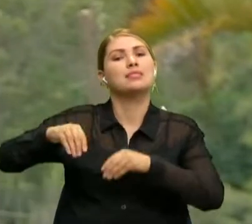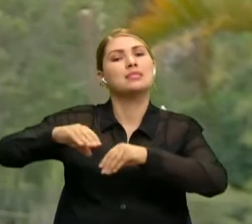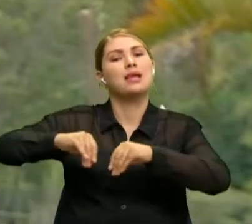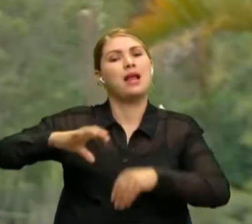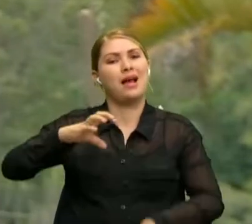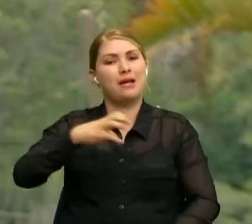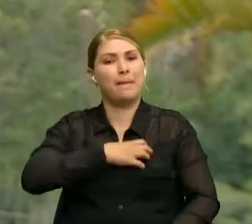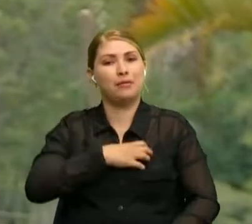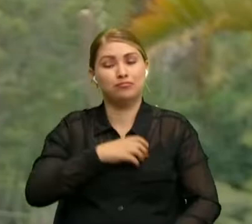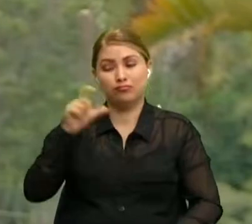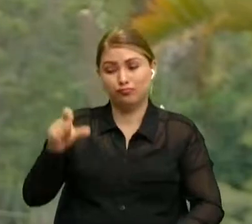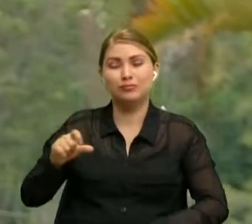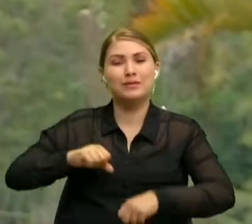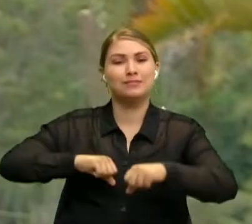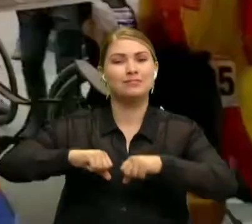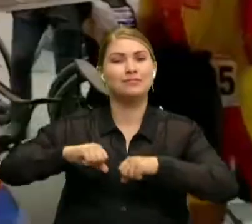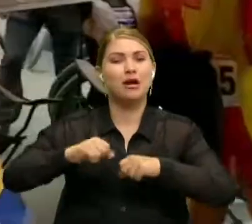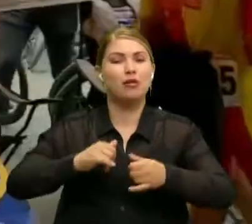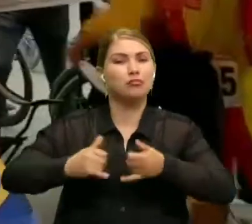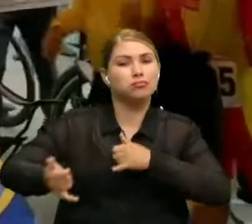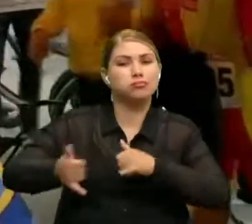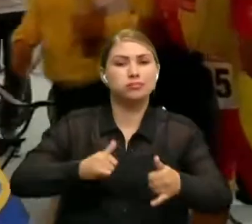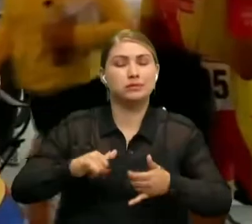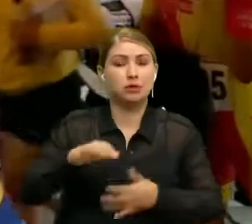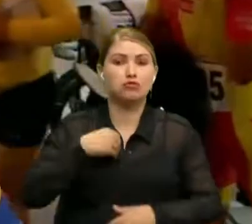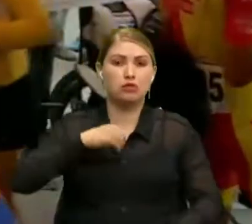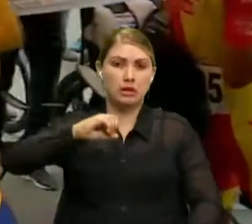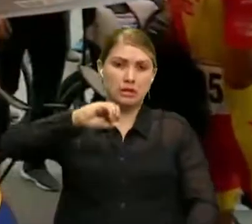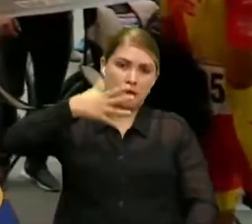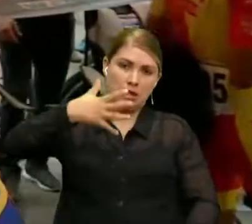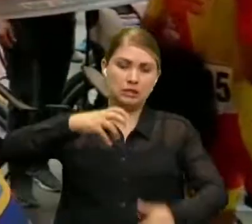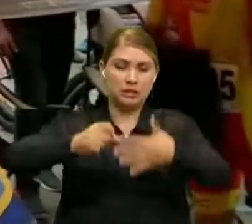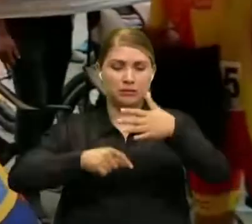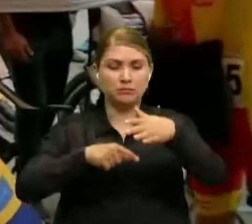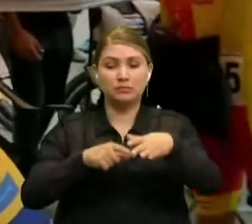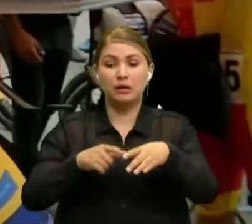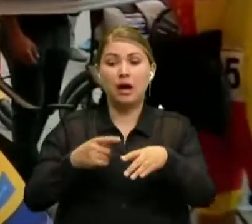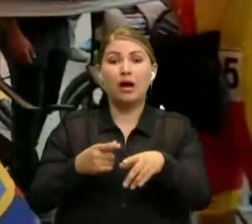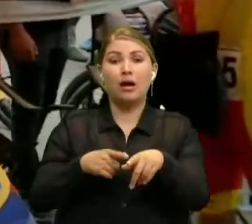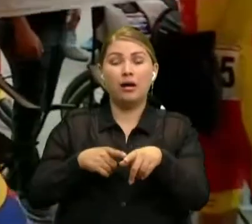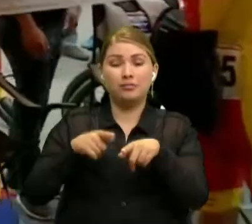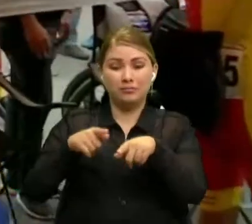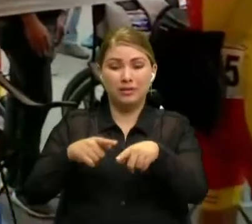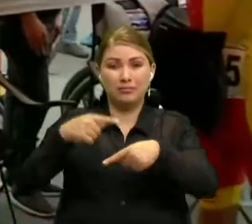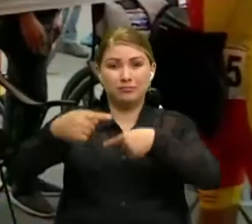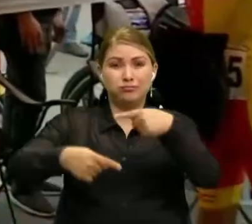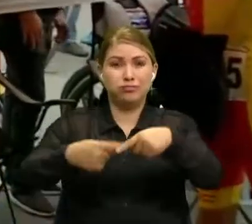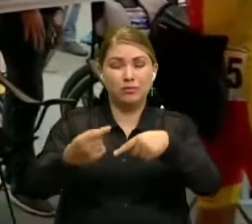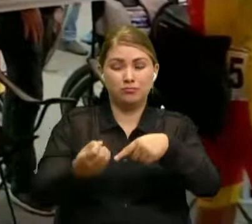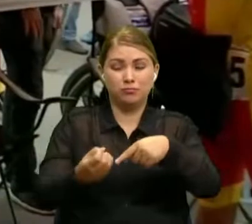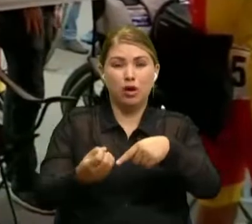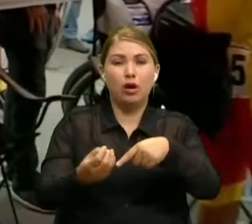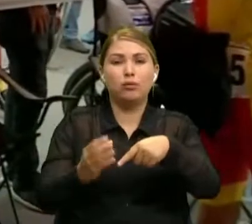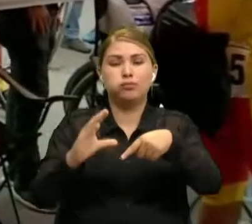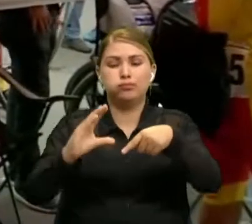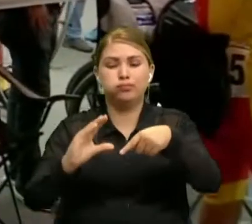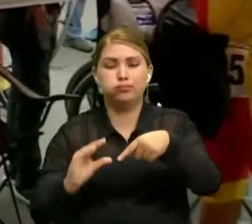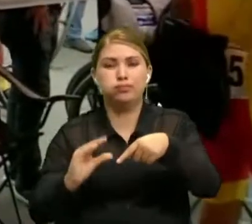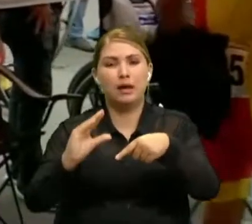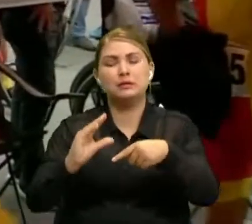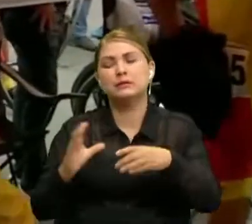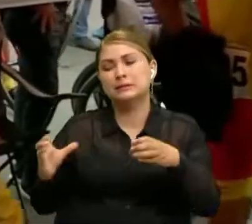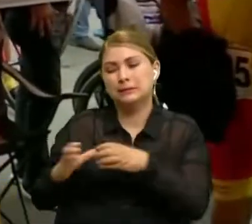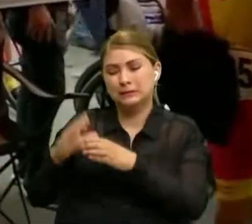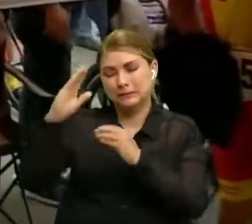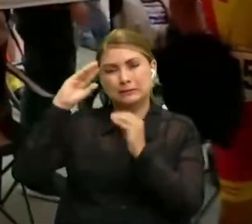corredor santandereano. Estoy entre el quinto y el sexto porque adelante venía una fuga que con el equipo nos pusimos de